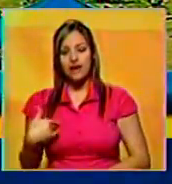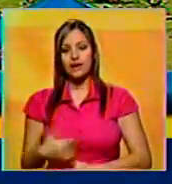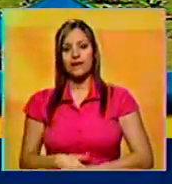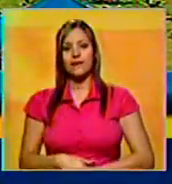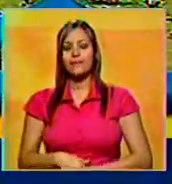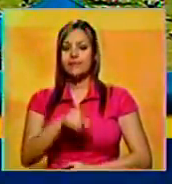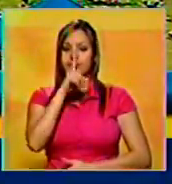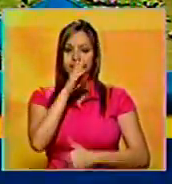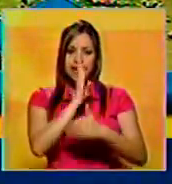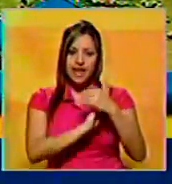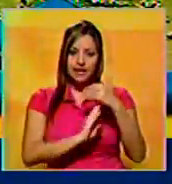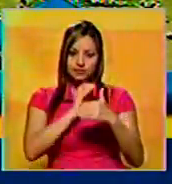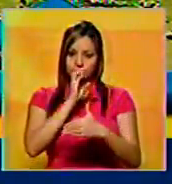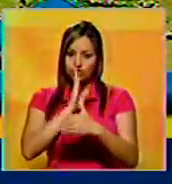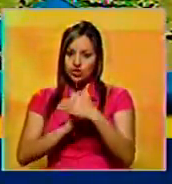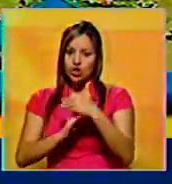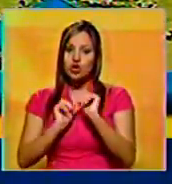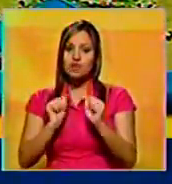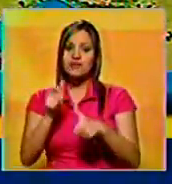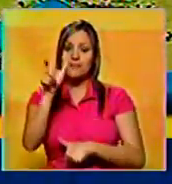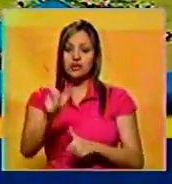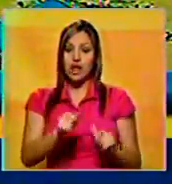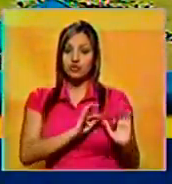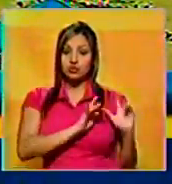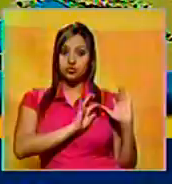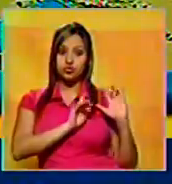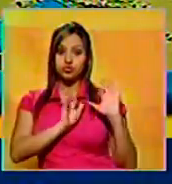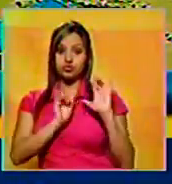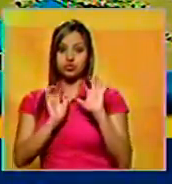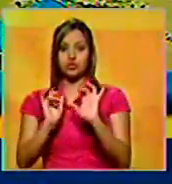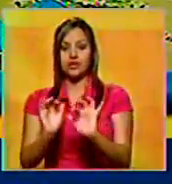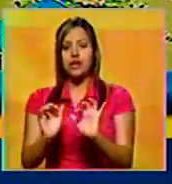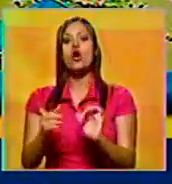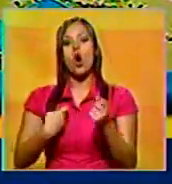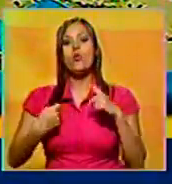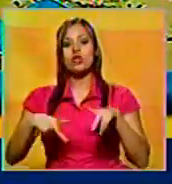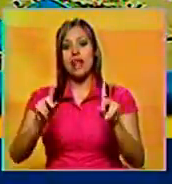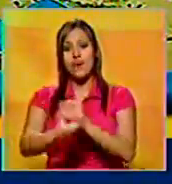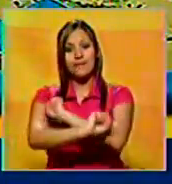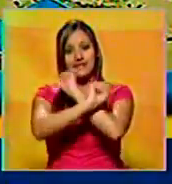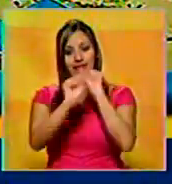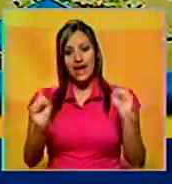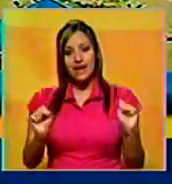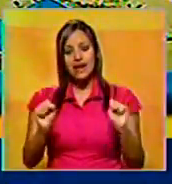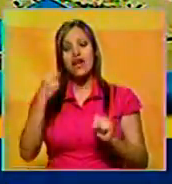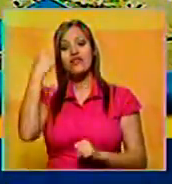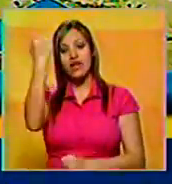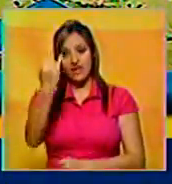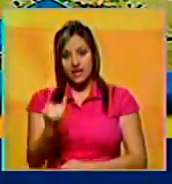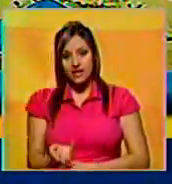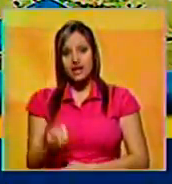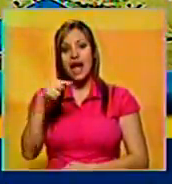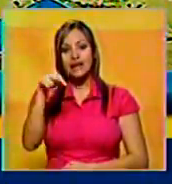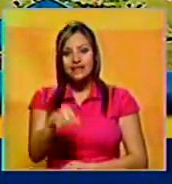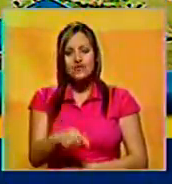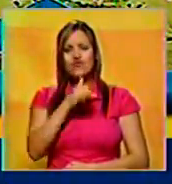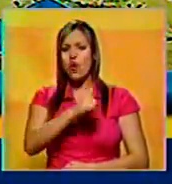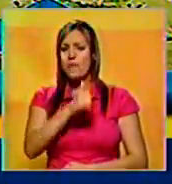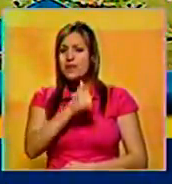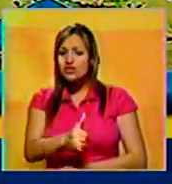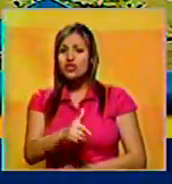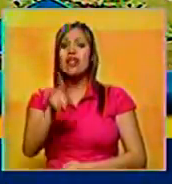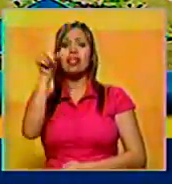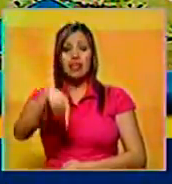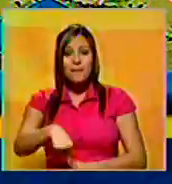los seguidores de Mónica. Nosotros tuvimos la oportunidad de estar a lo largo de la mañana con Federica Guzmán en esta amplia cobertura. También